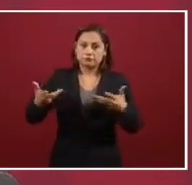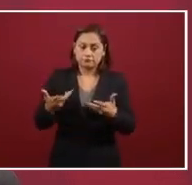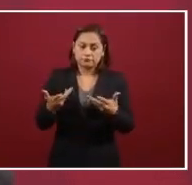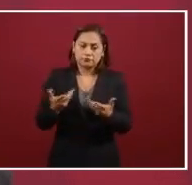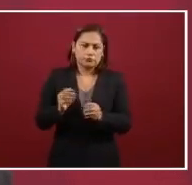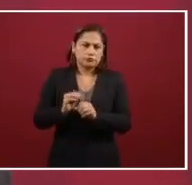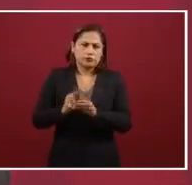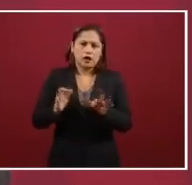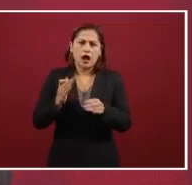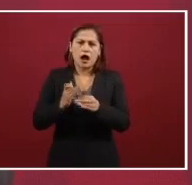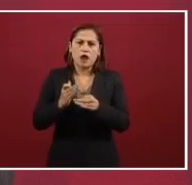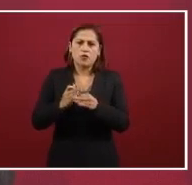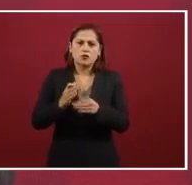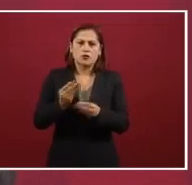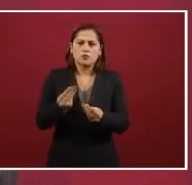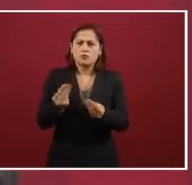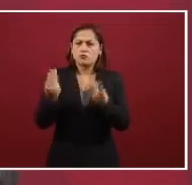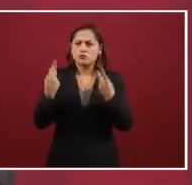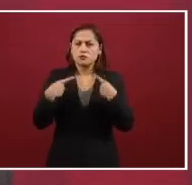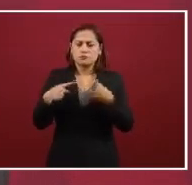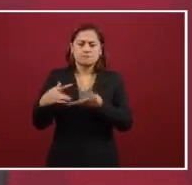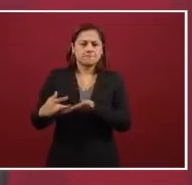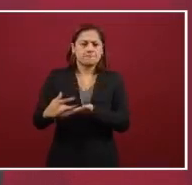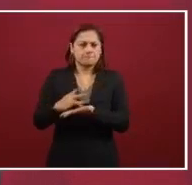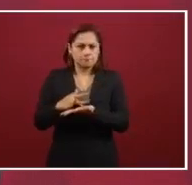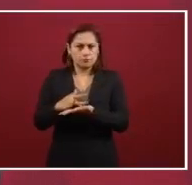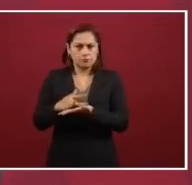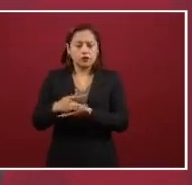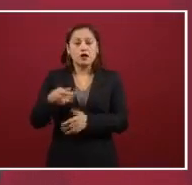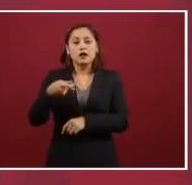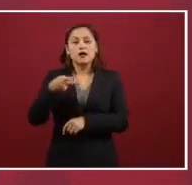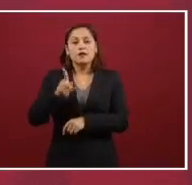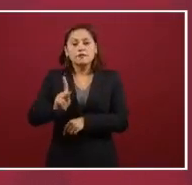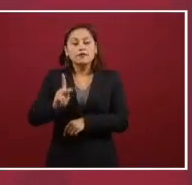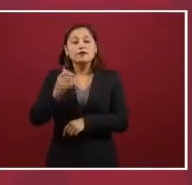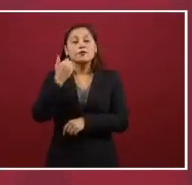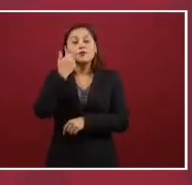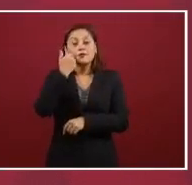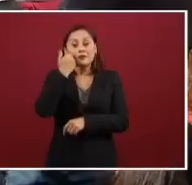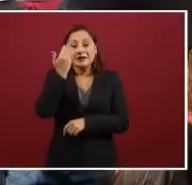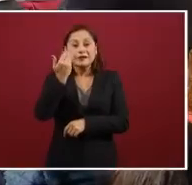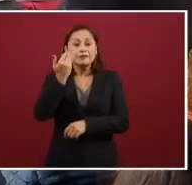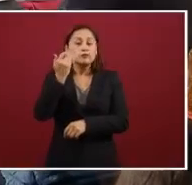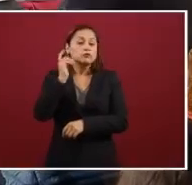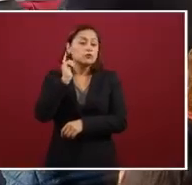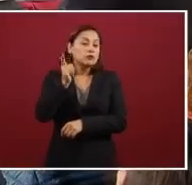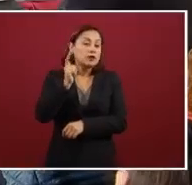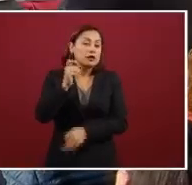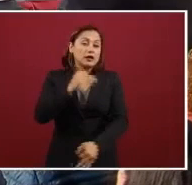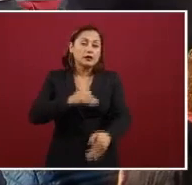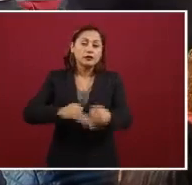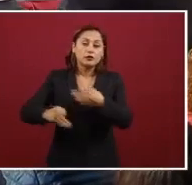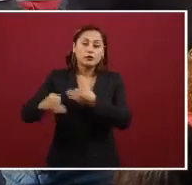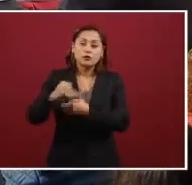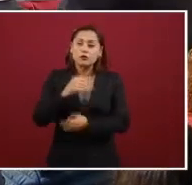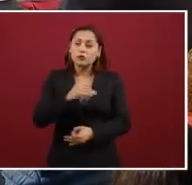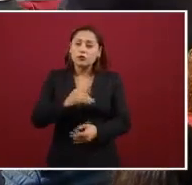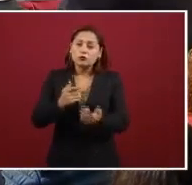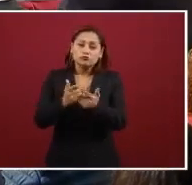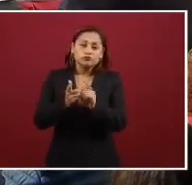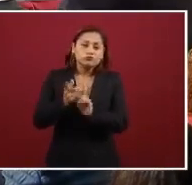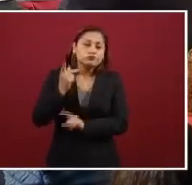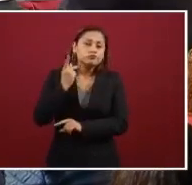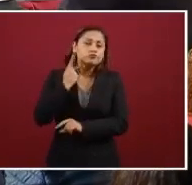afortunadamente, del pueblo, pero queremos que todas las fuerzas políticas participen en lo que tiene que ver con las negociaciones